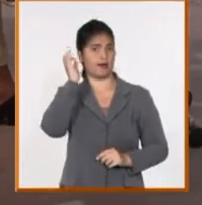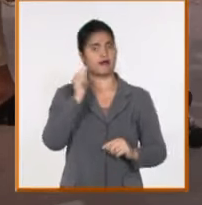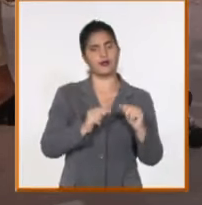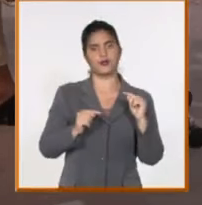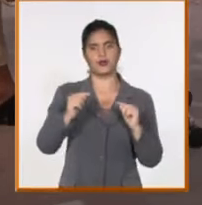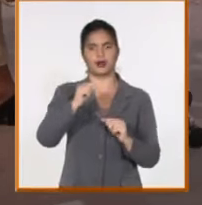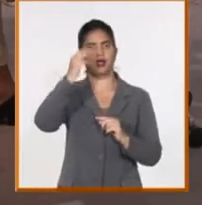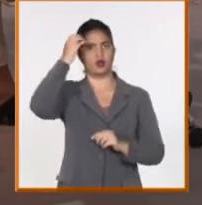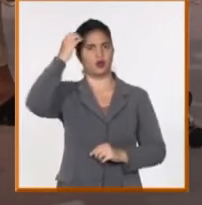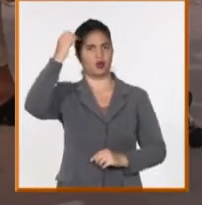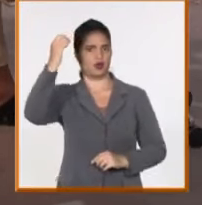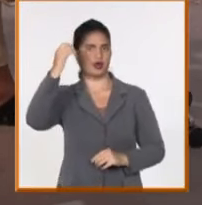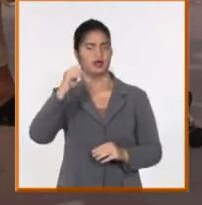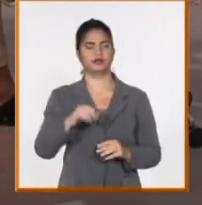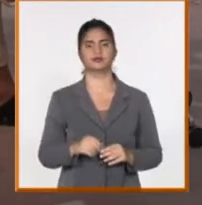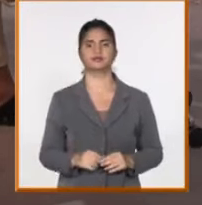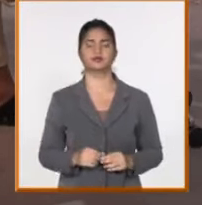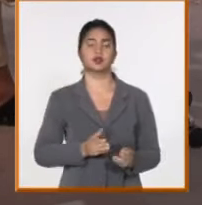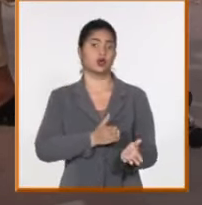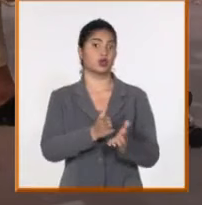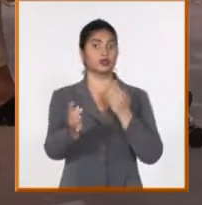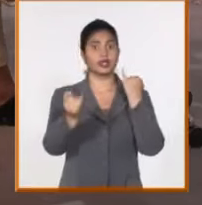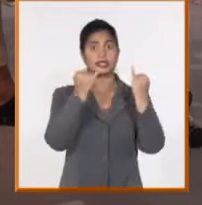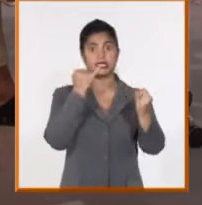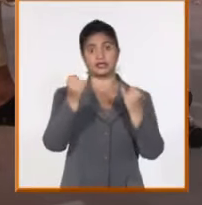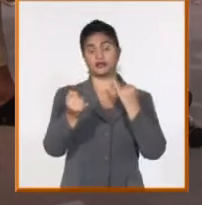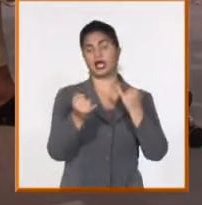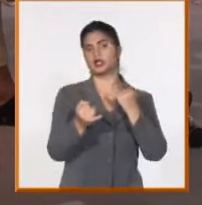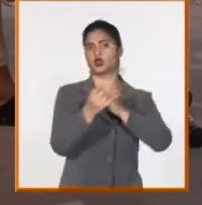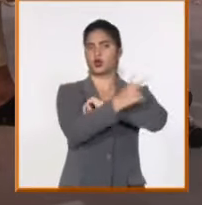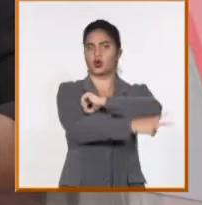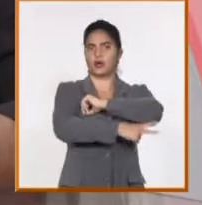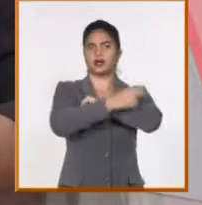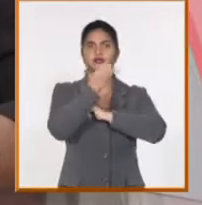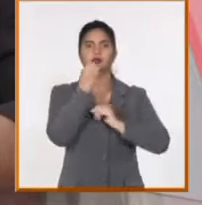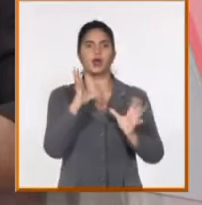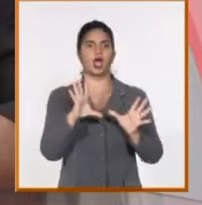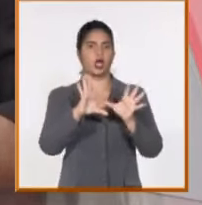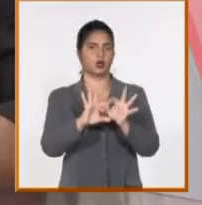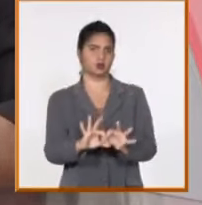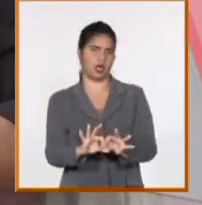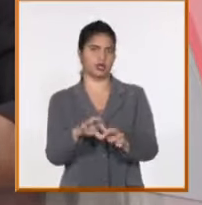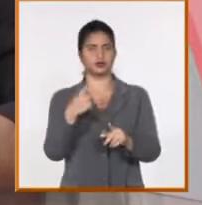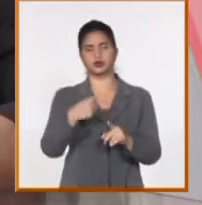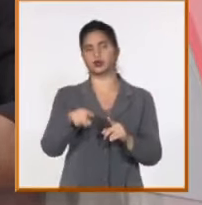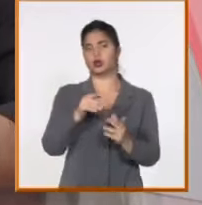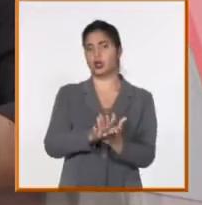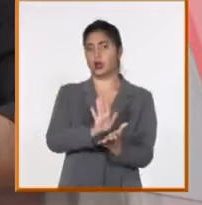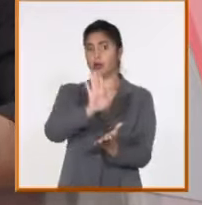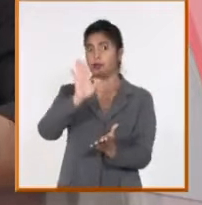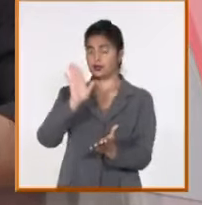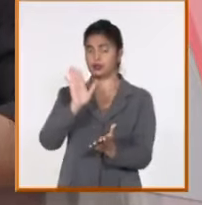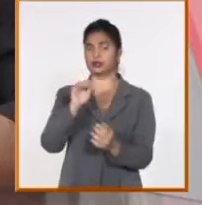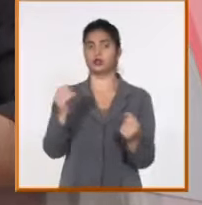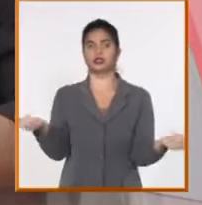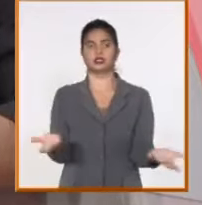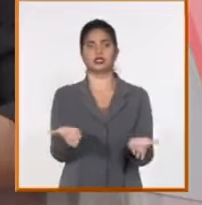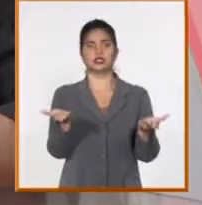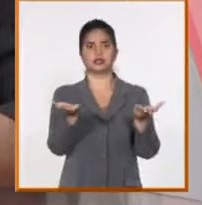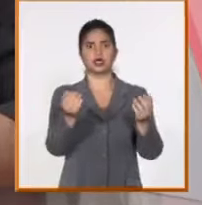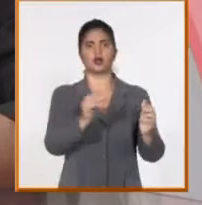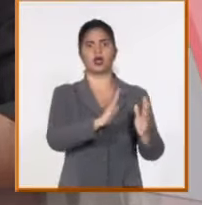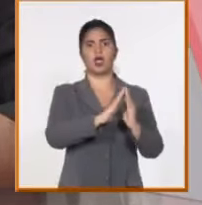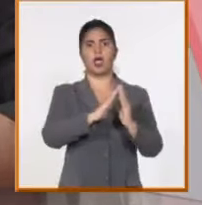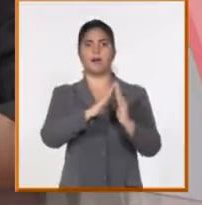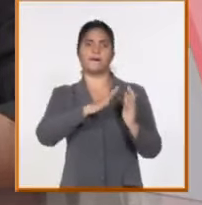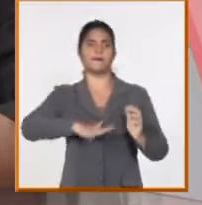prioridades ejecutar inversiones potenciando la inversión extranjera y el compromiso Por supuesto que tenemos con el desarrollo de los barrios para la